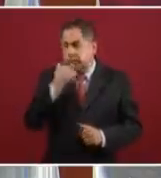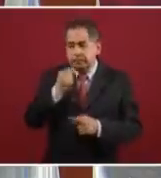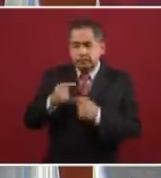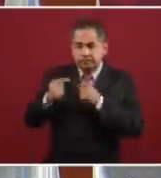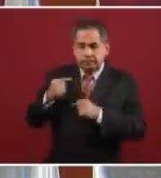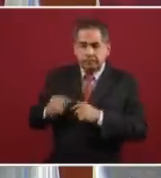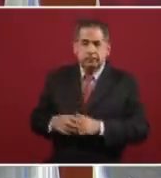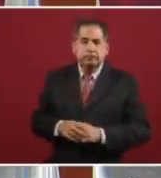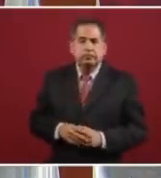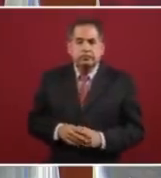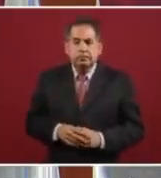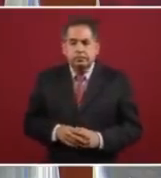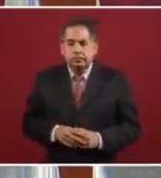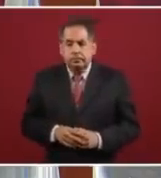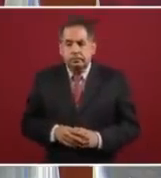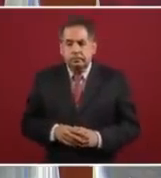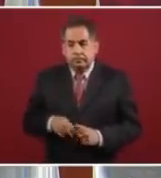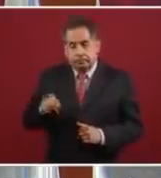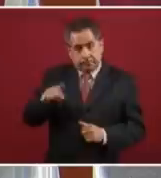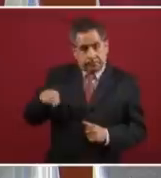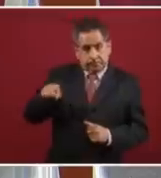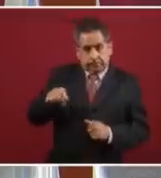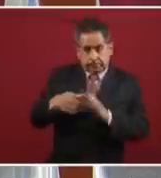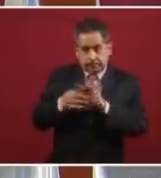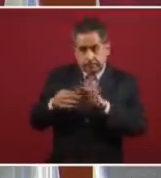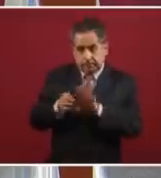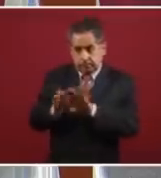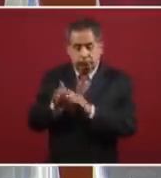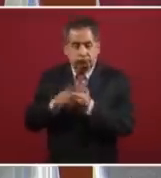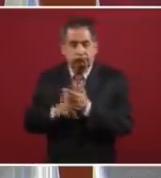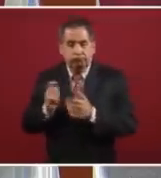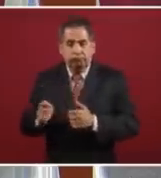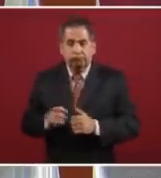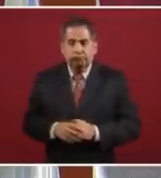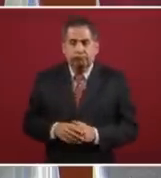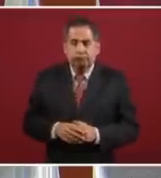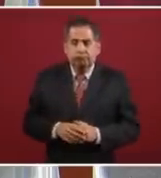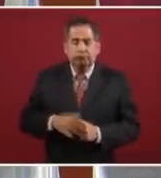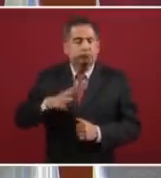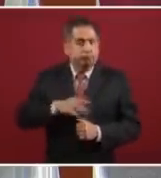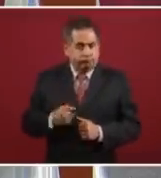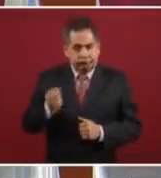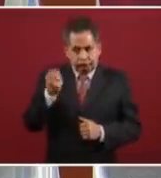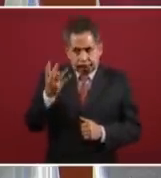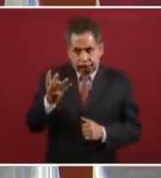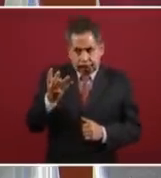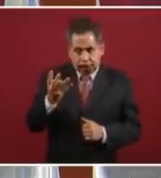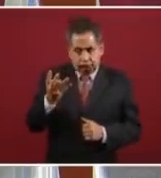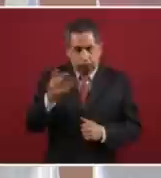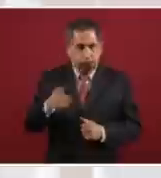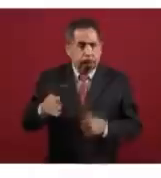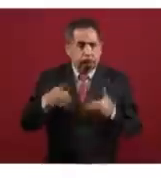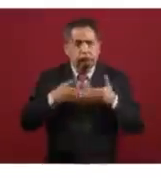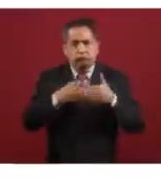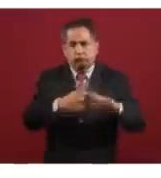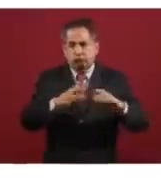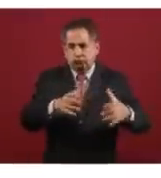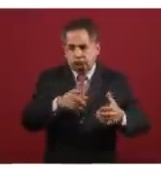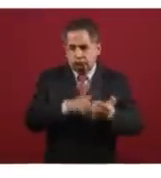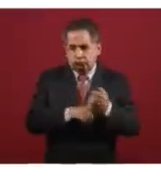tantito. Aquí estos son los resultados que hemos tenido hasta ahorita. Tenemos cuatro embarcaciones o buques que han